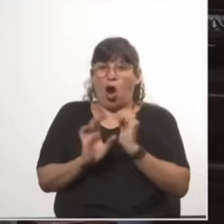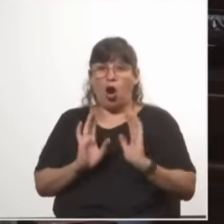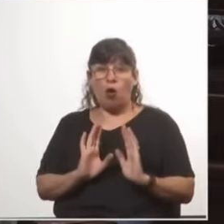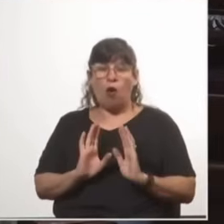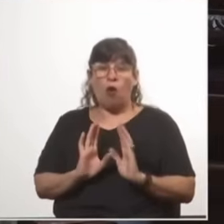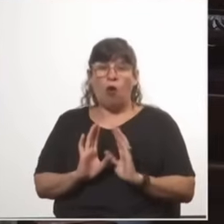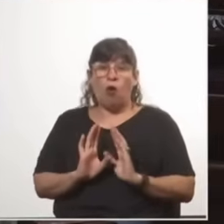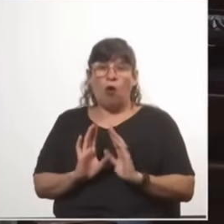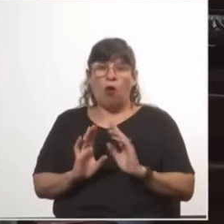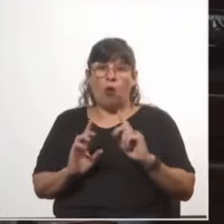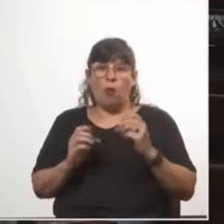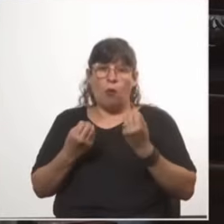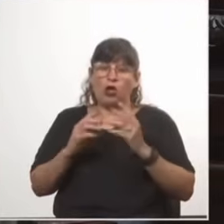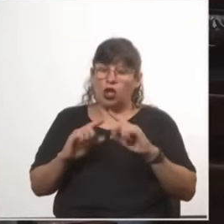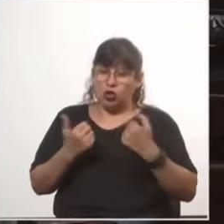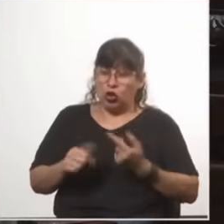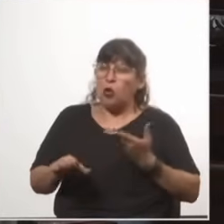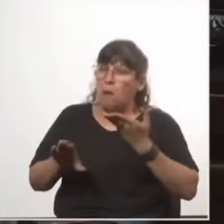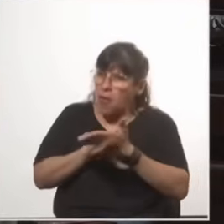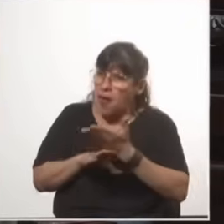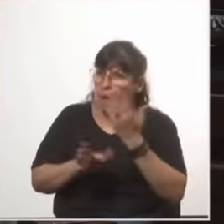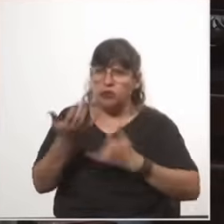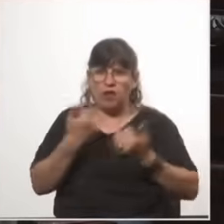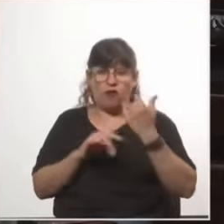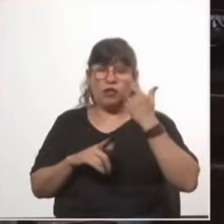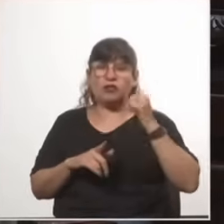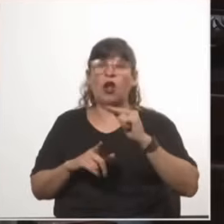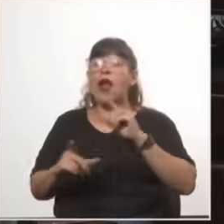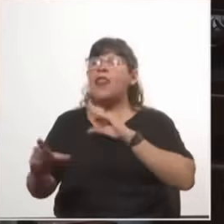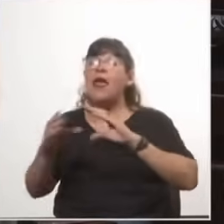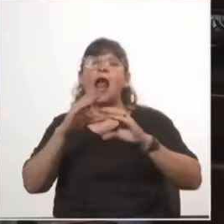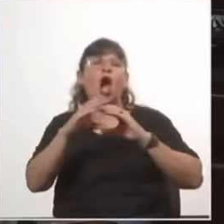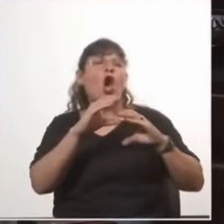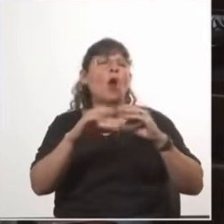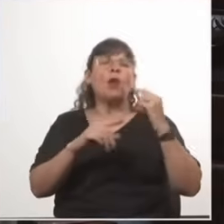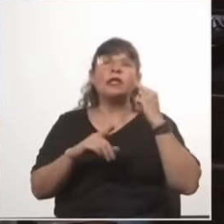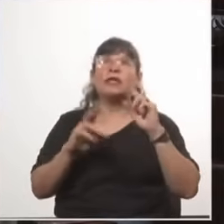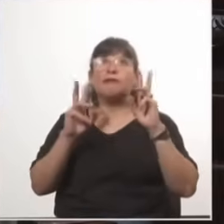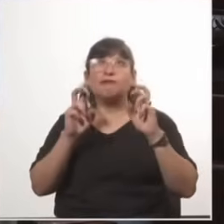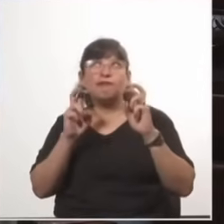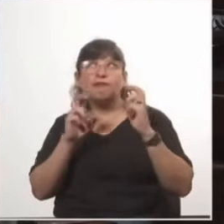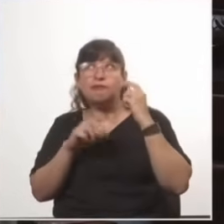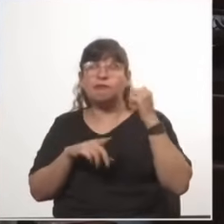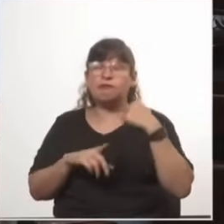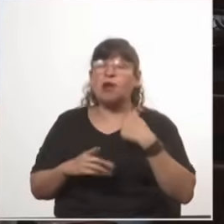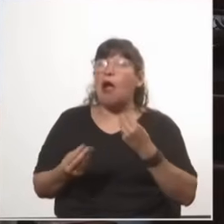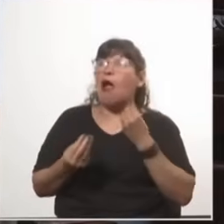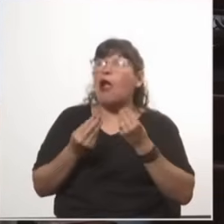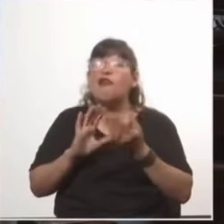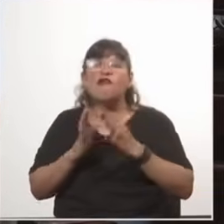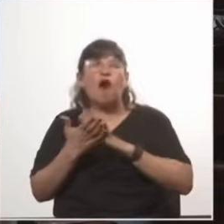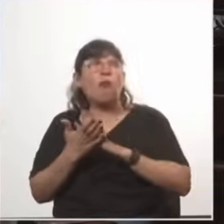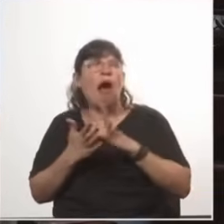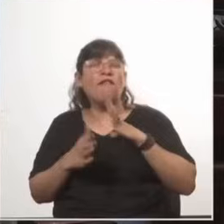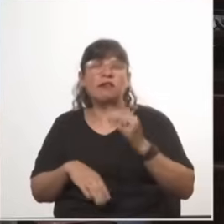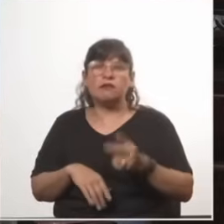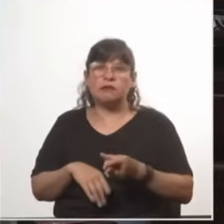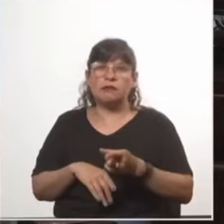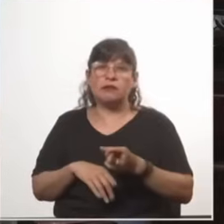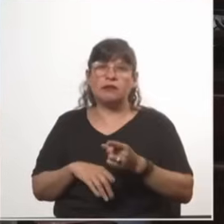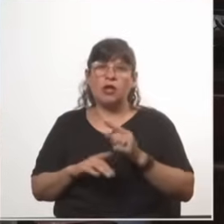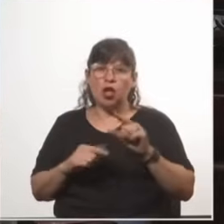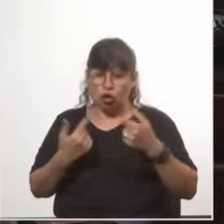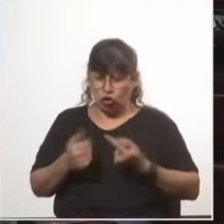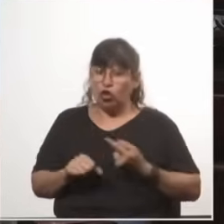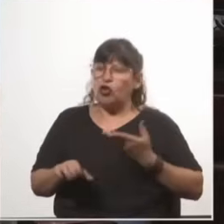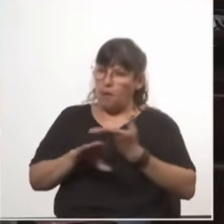porque nosotros pedimos esa información de las comunicaciones, entre comillas, que no sabíamos qué formato tenían. Nosotros pedimos